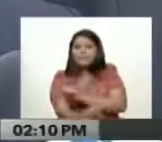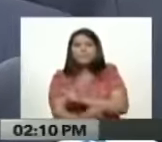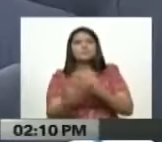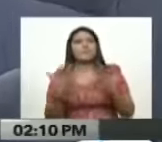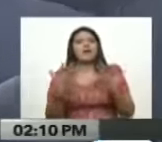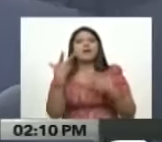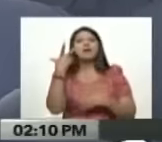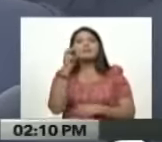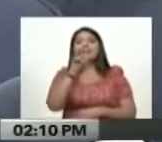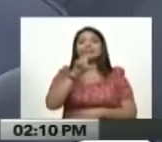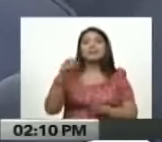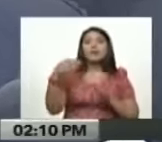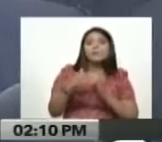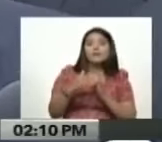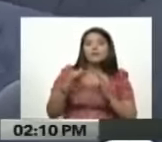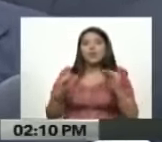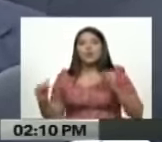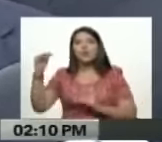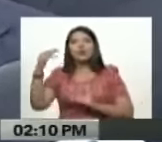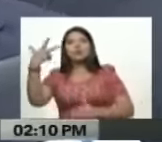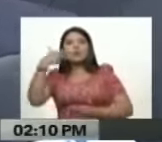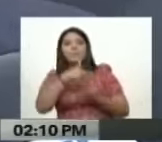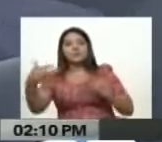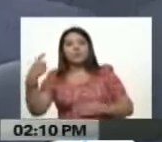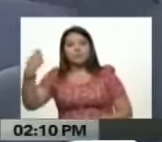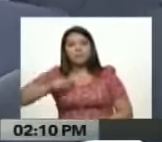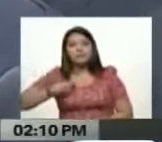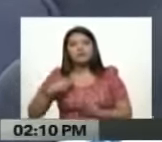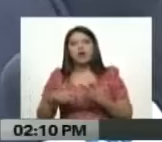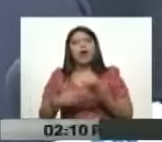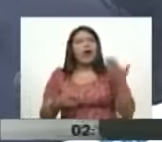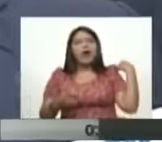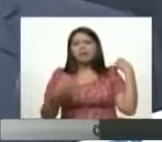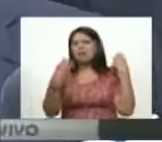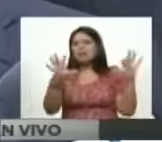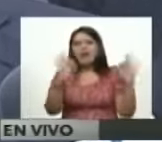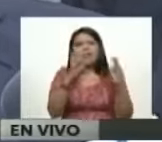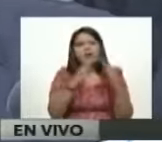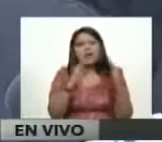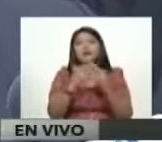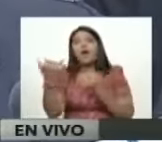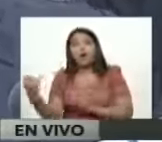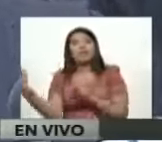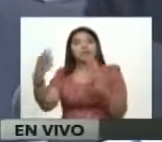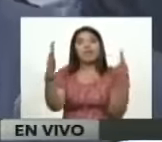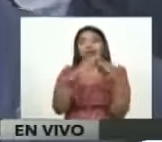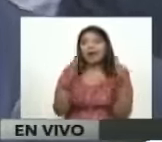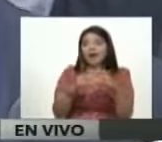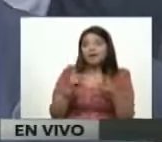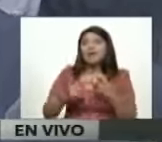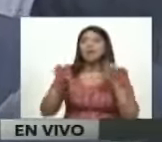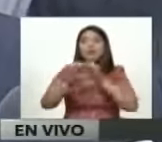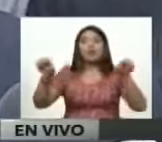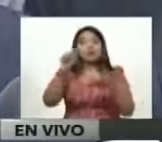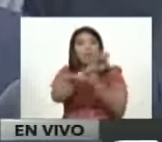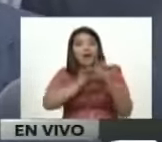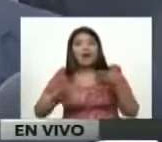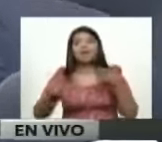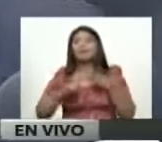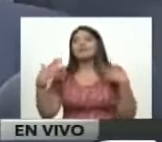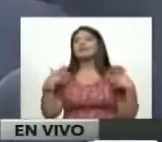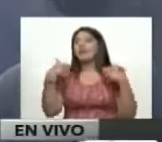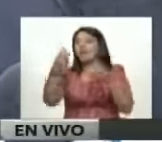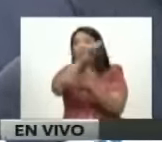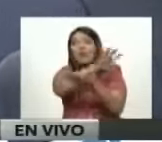300.000 pensionados a 3 millones, de pasar que aquí no le entregan vivienda a nadie, entregarle vivienda, de que haya la educación gratuita, de que haya la salud